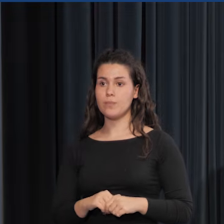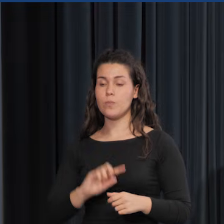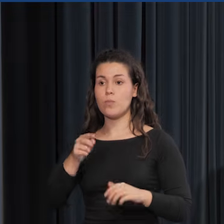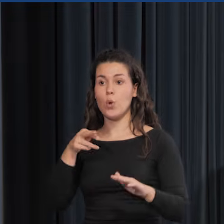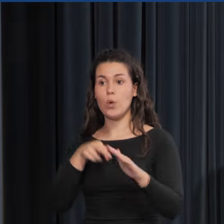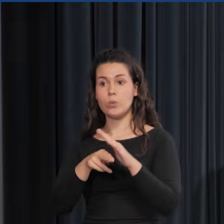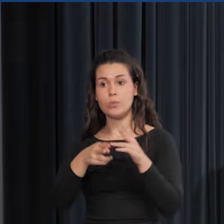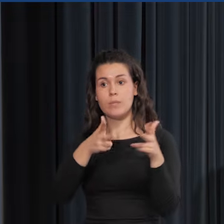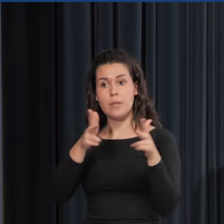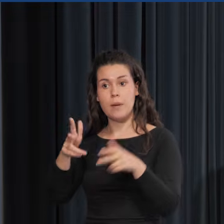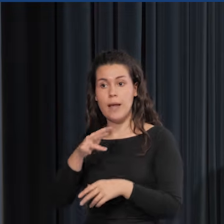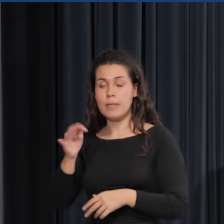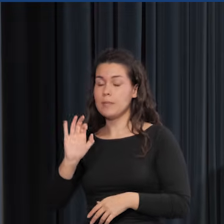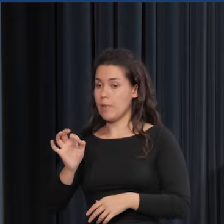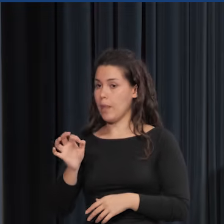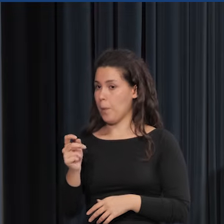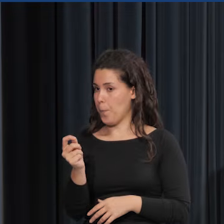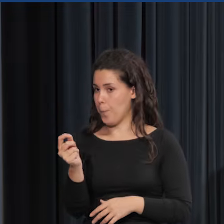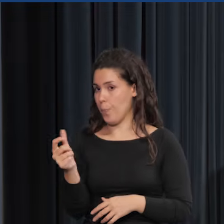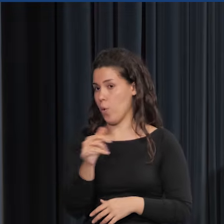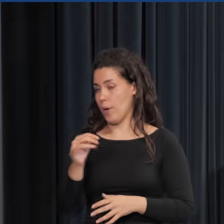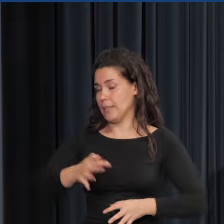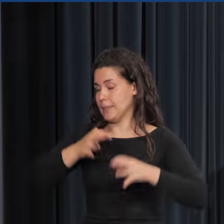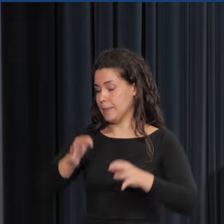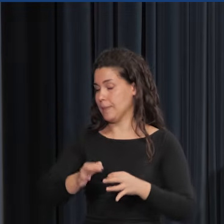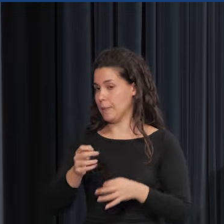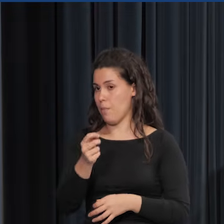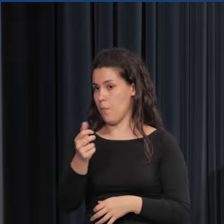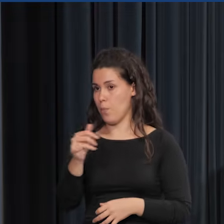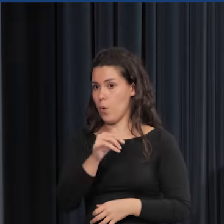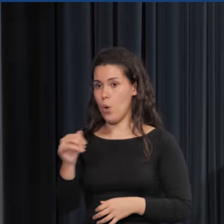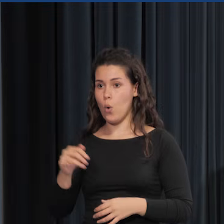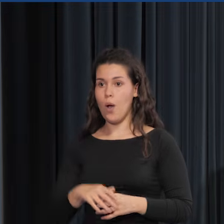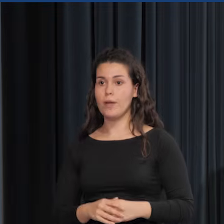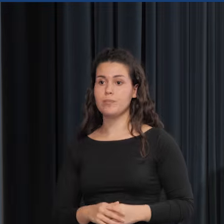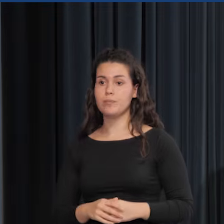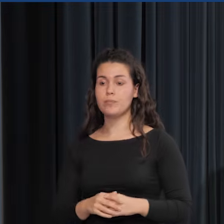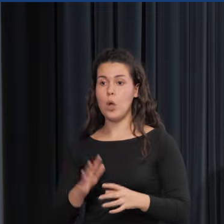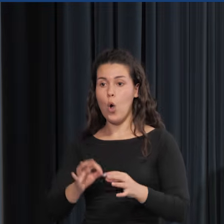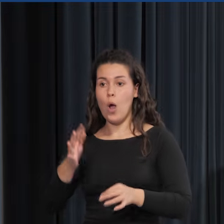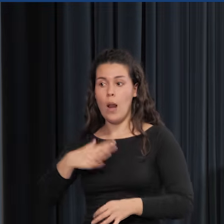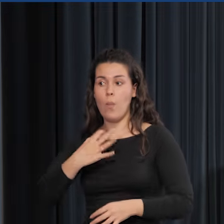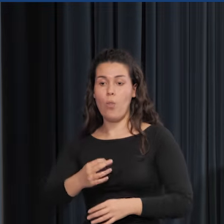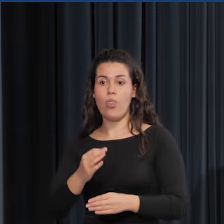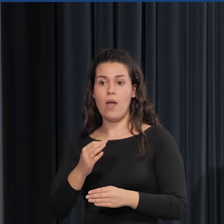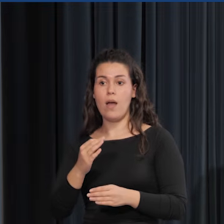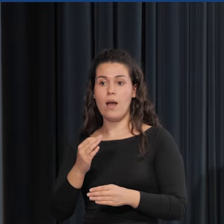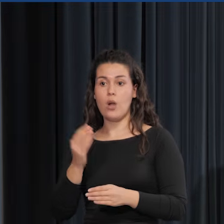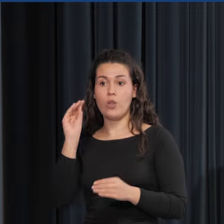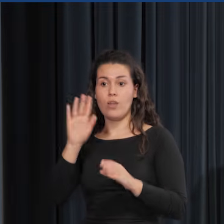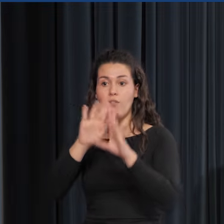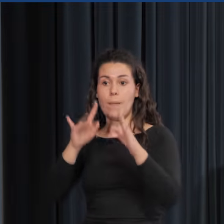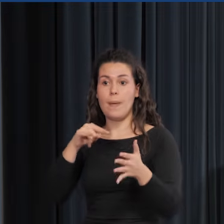bueno, siempre van a ser escasos. Ojalá podamos transmitir esos conocimientos de la metodología BIM